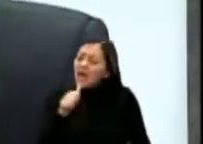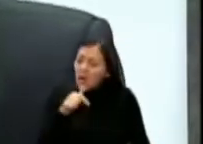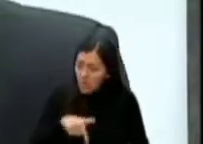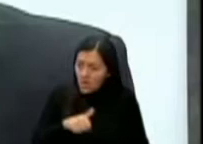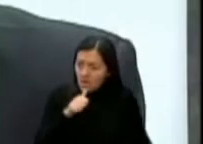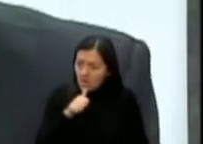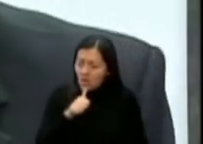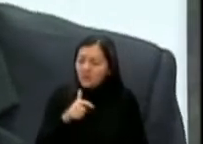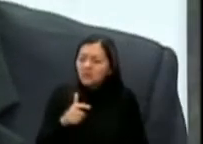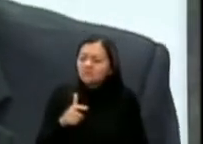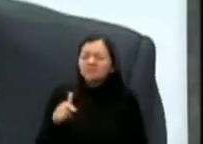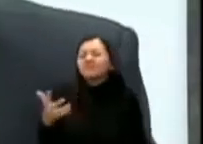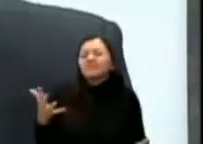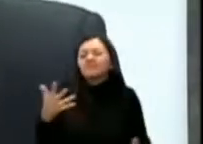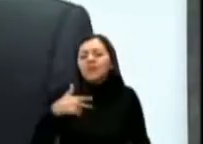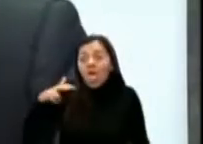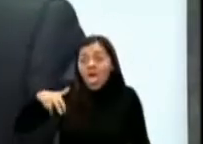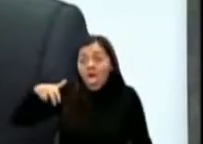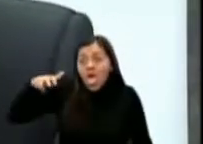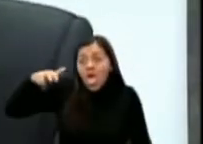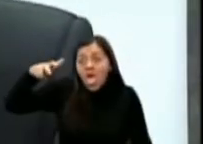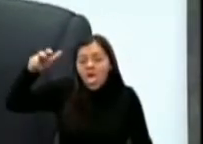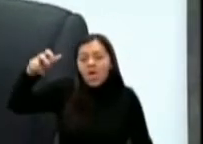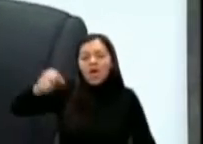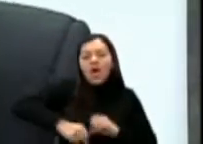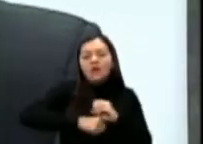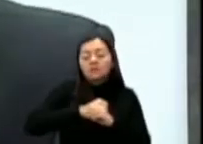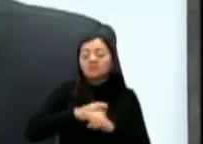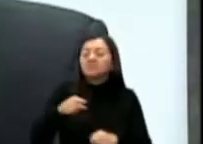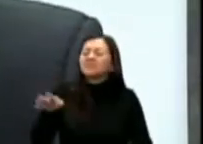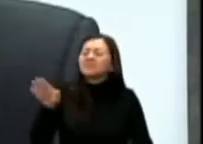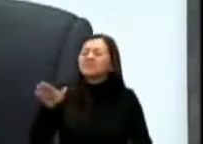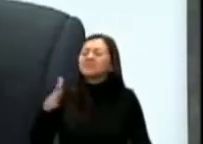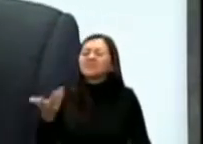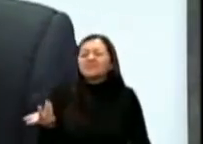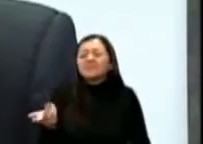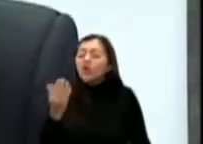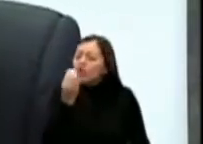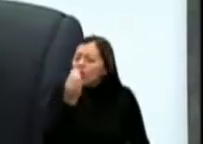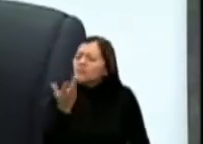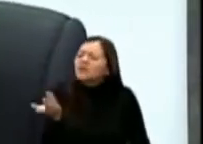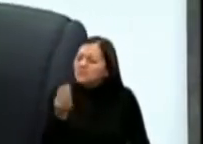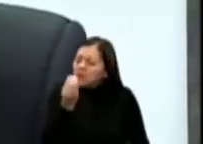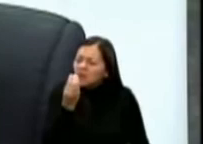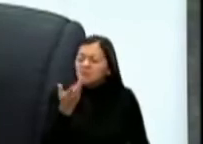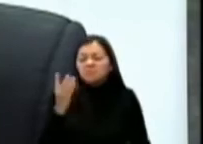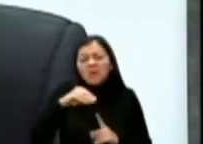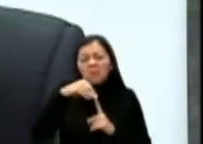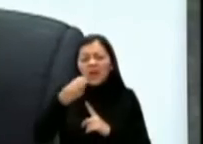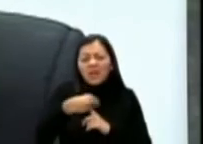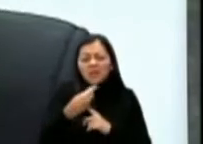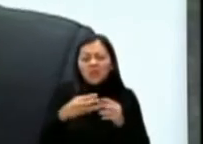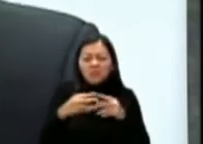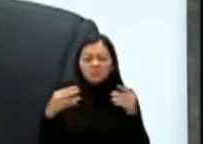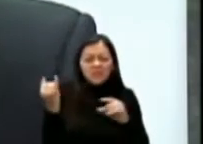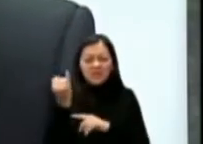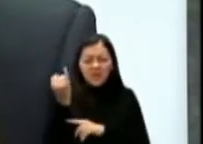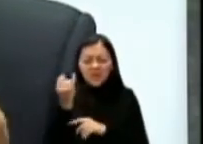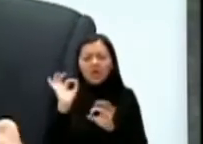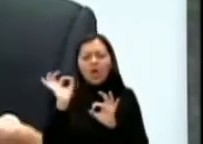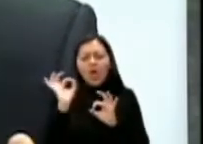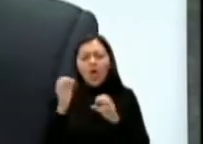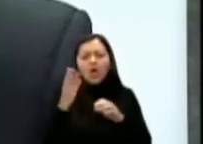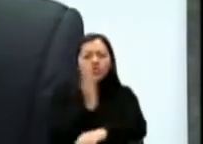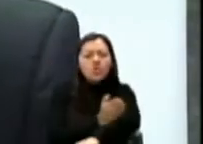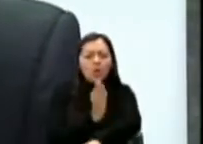la comida bueno aquí tenemos unos tubérculos hay un plátano por aquí no y al final con la